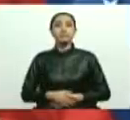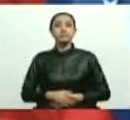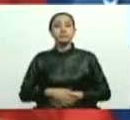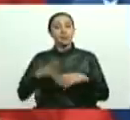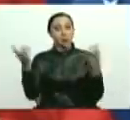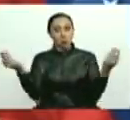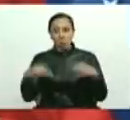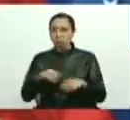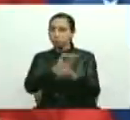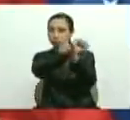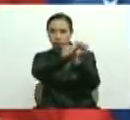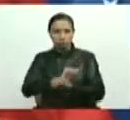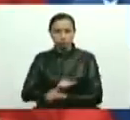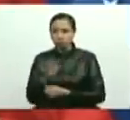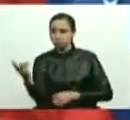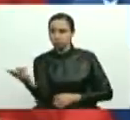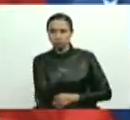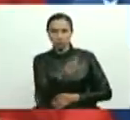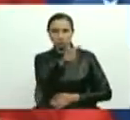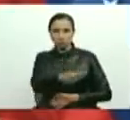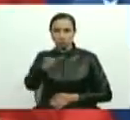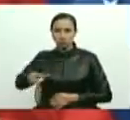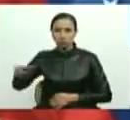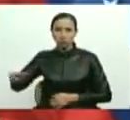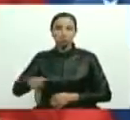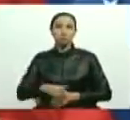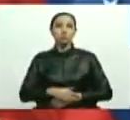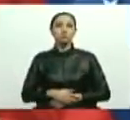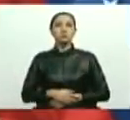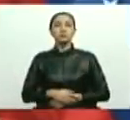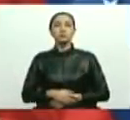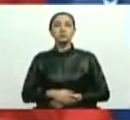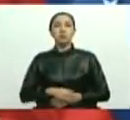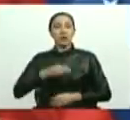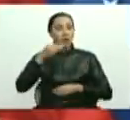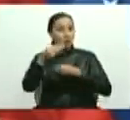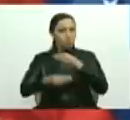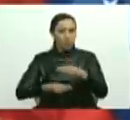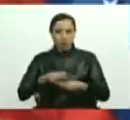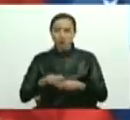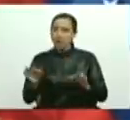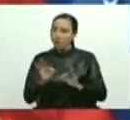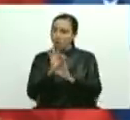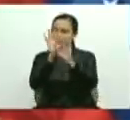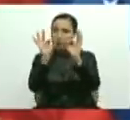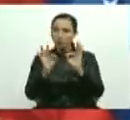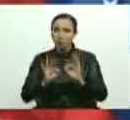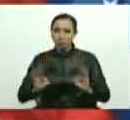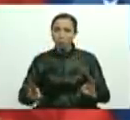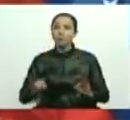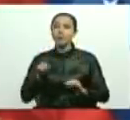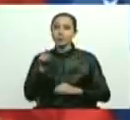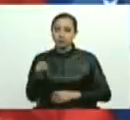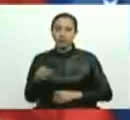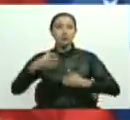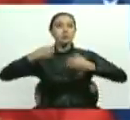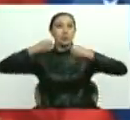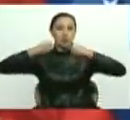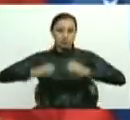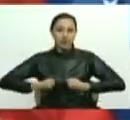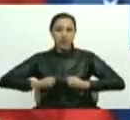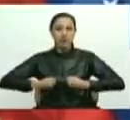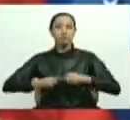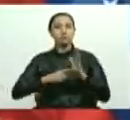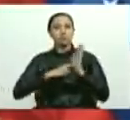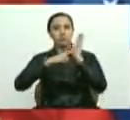privativa de libertad. Es decir, están sujetos a una acción de carácter penal presentados